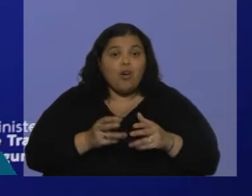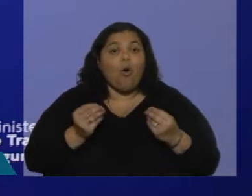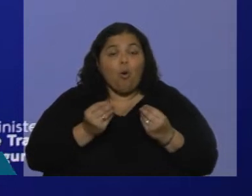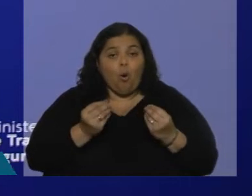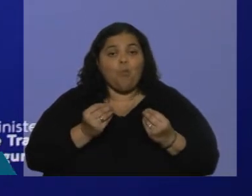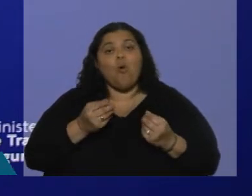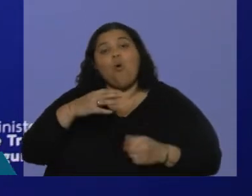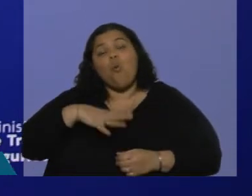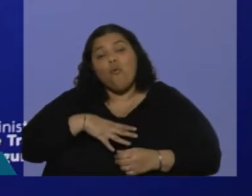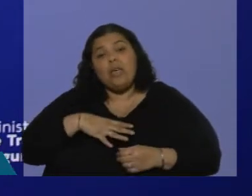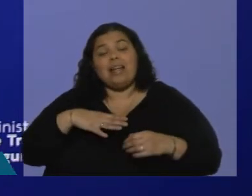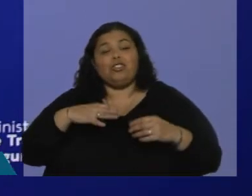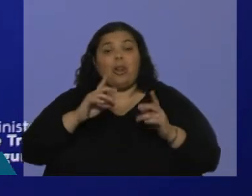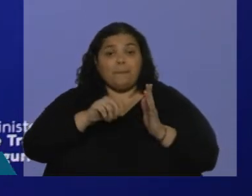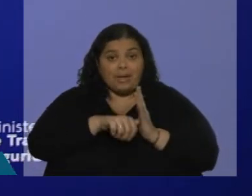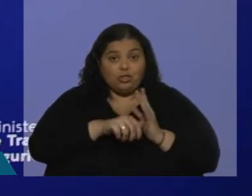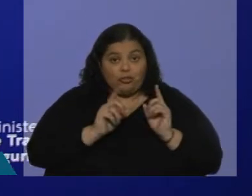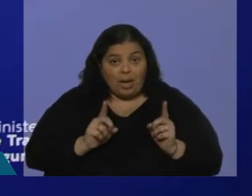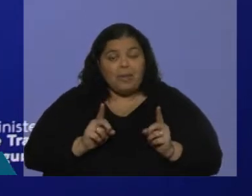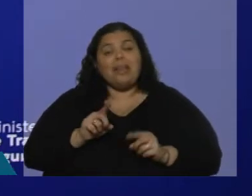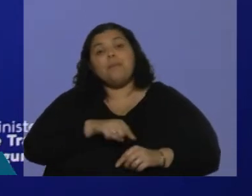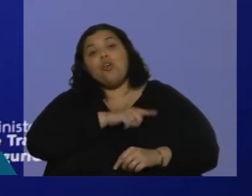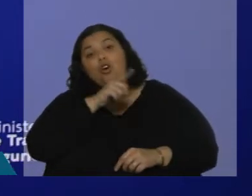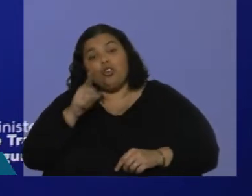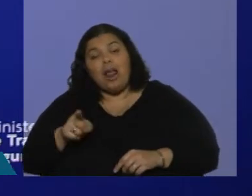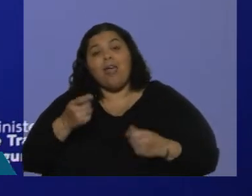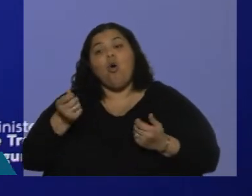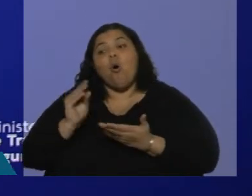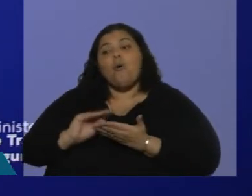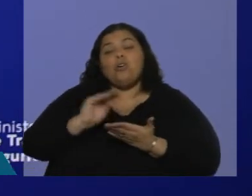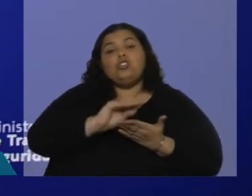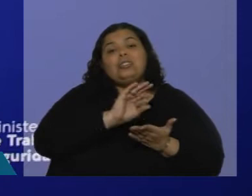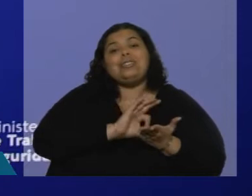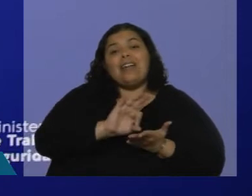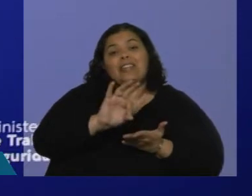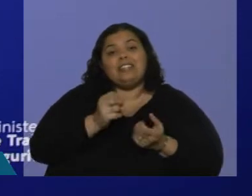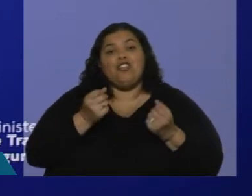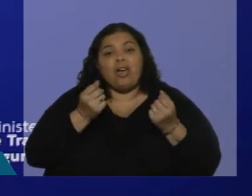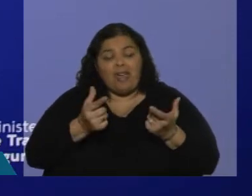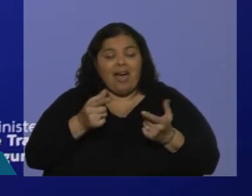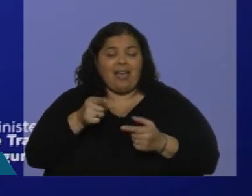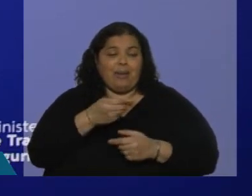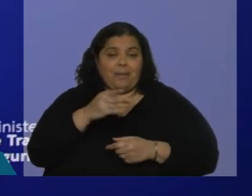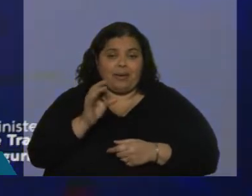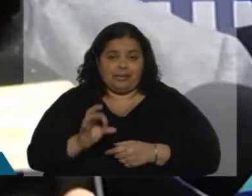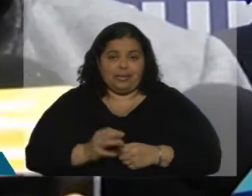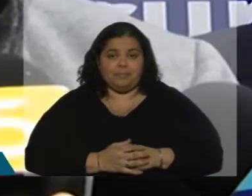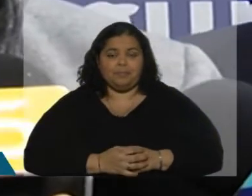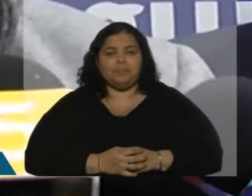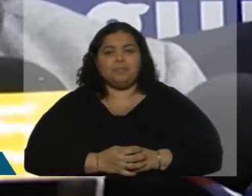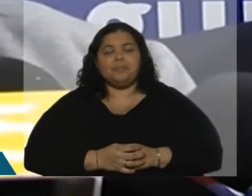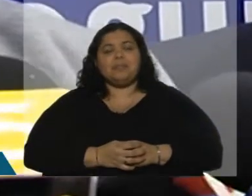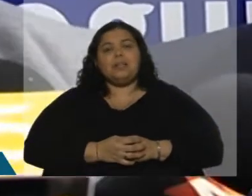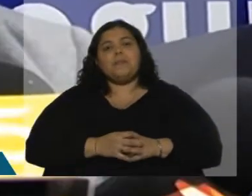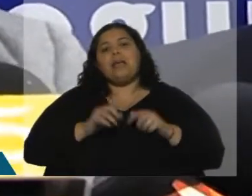las jubilaciones y las pensiones y por otro lado en las prestaciones que da el banco de previsión social no es un